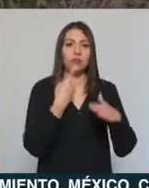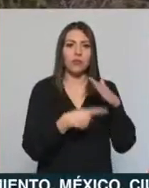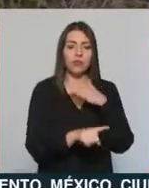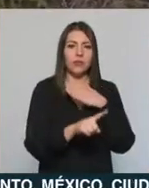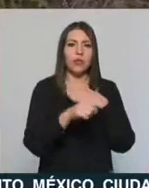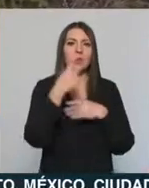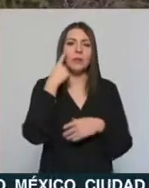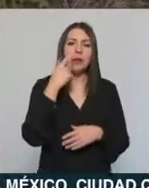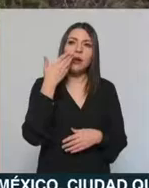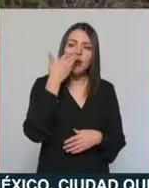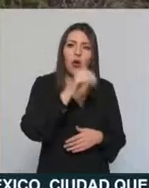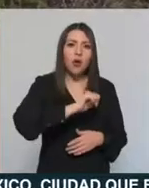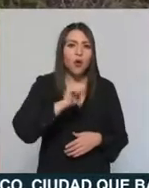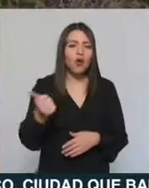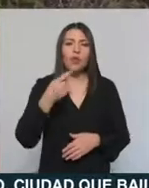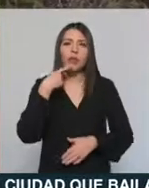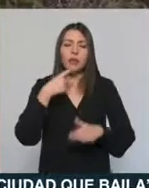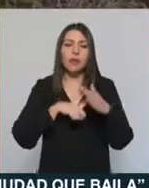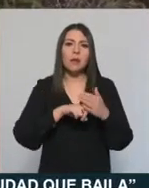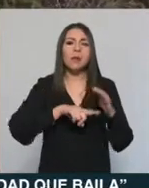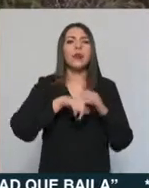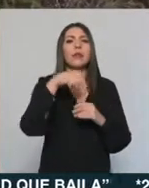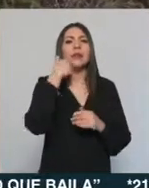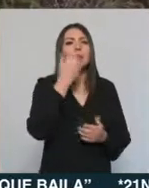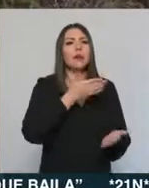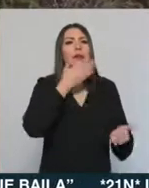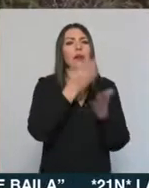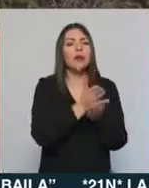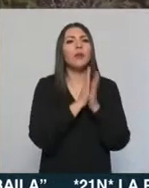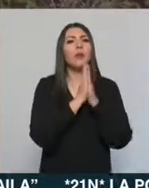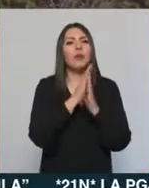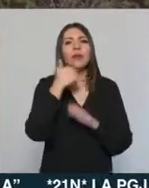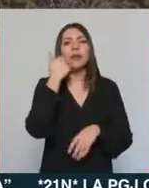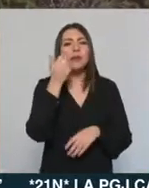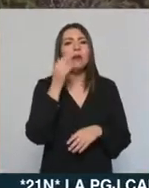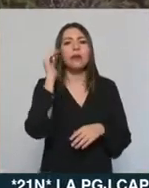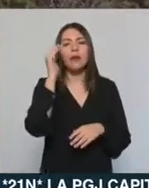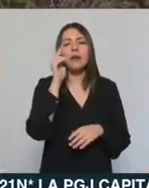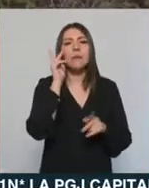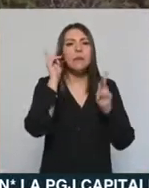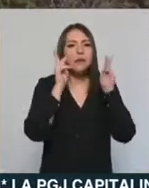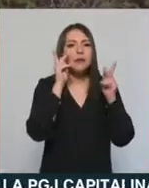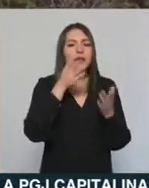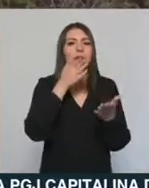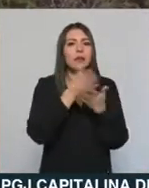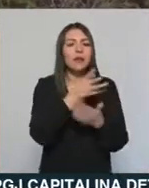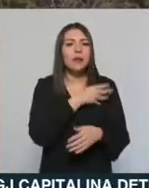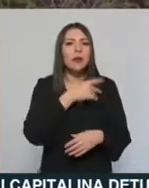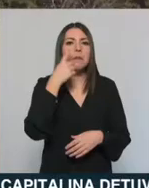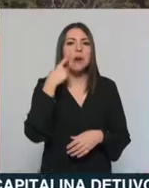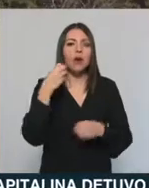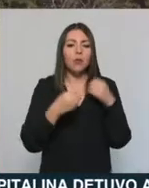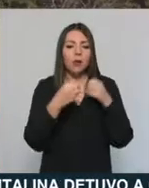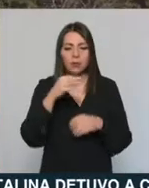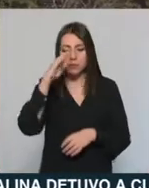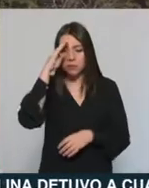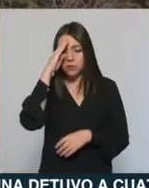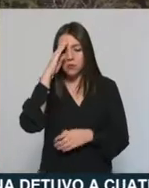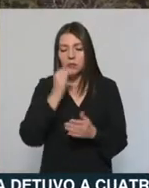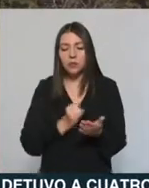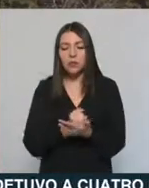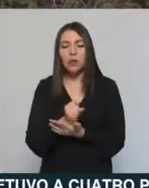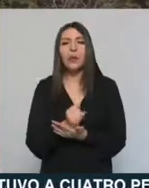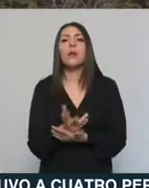de visitas para que el juez haga una orden en la que se establezcan los días o periodos en que puede visitar a su